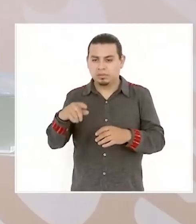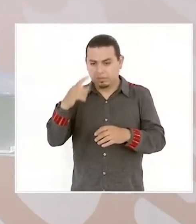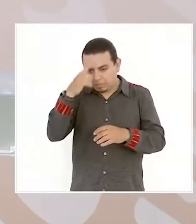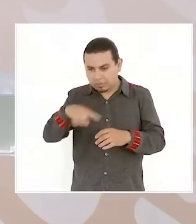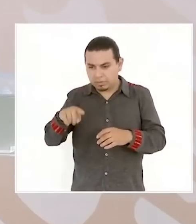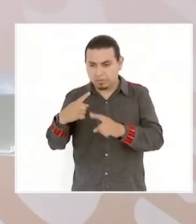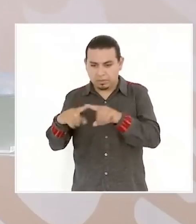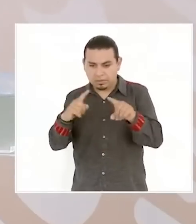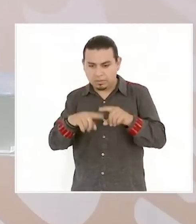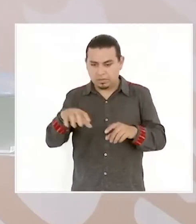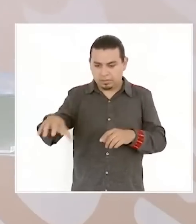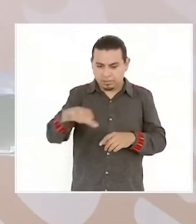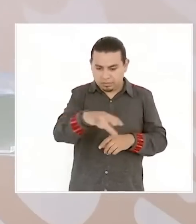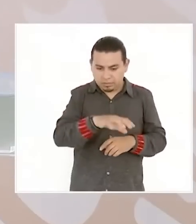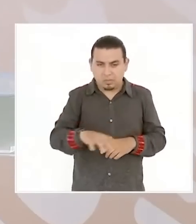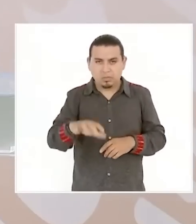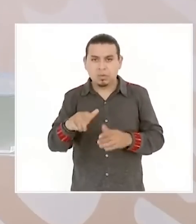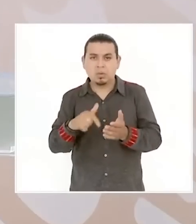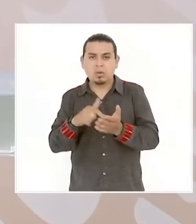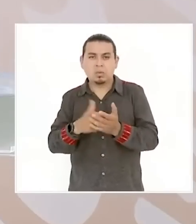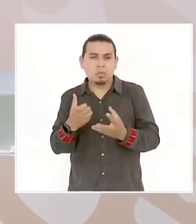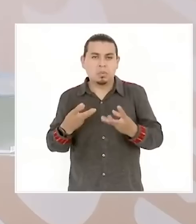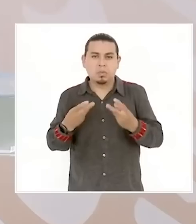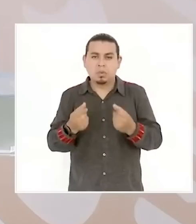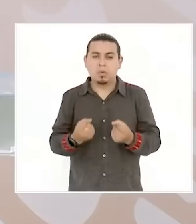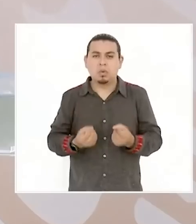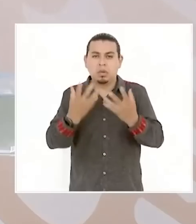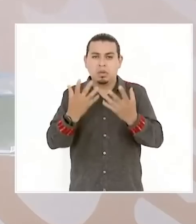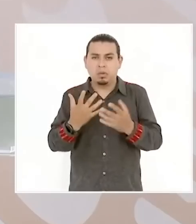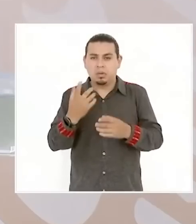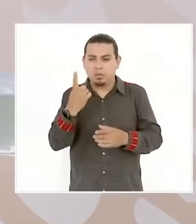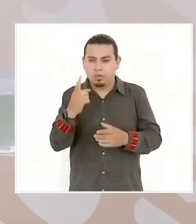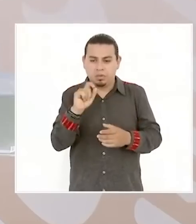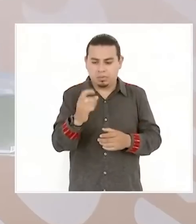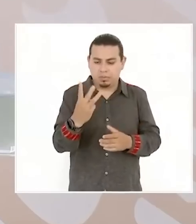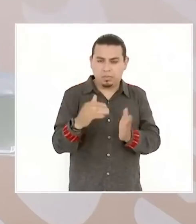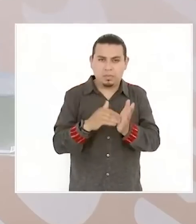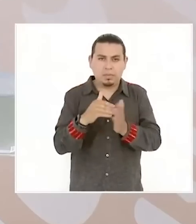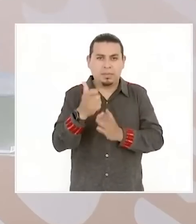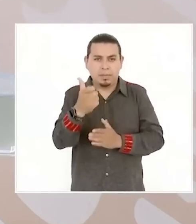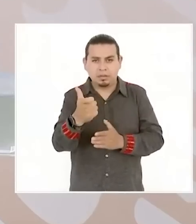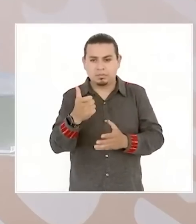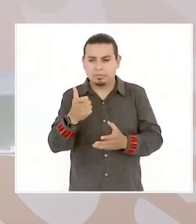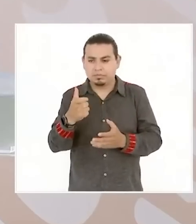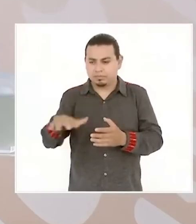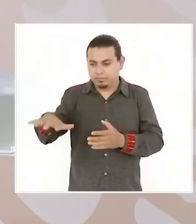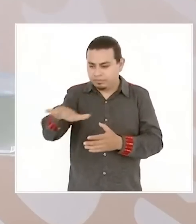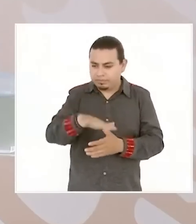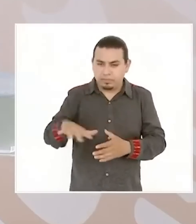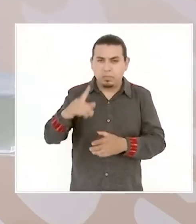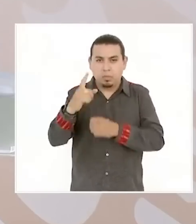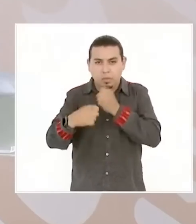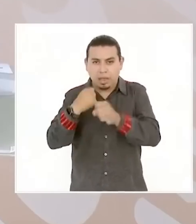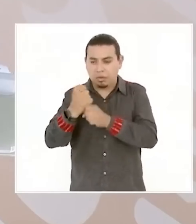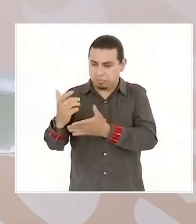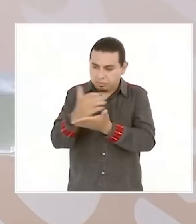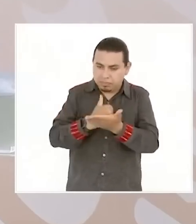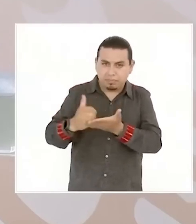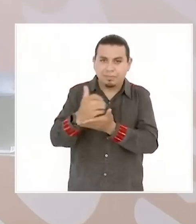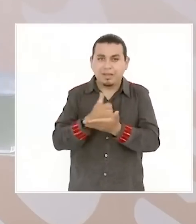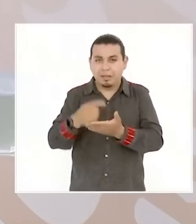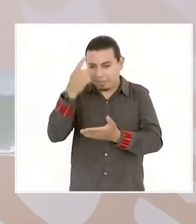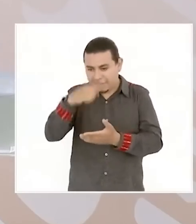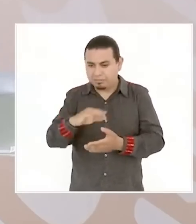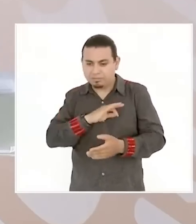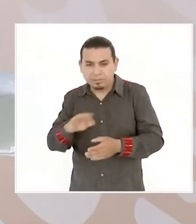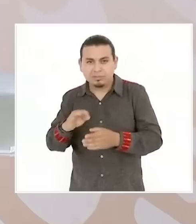contenedores en ambos puertos, con capacidad instalada para 1.3 millones de teus anuales para atender